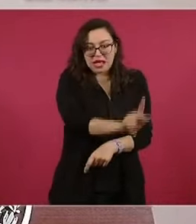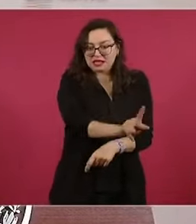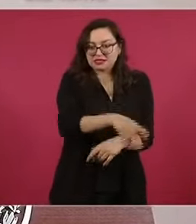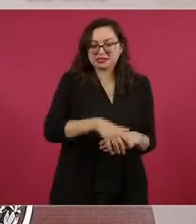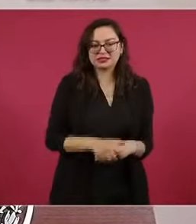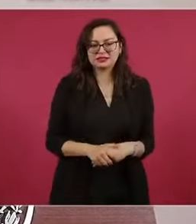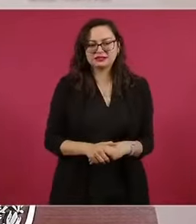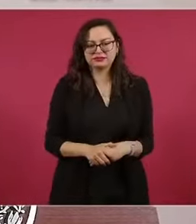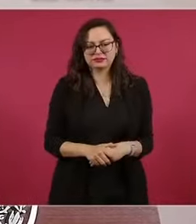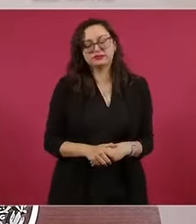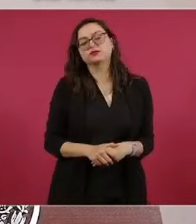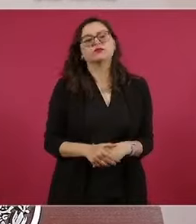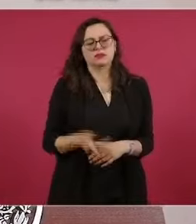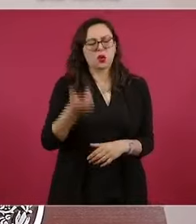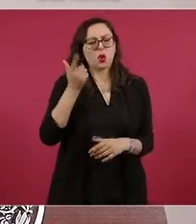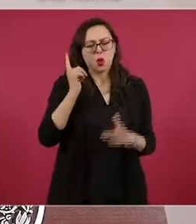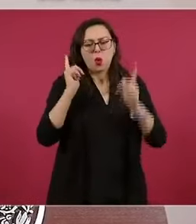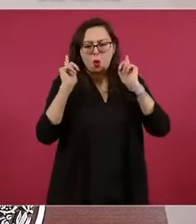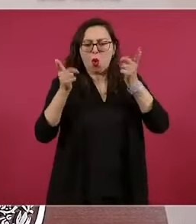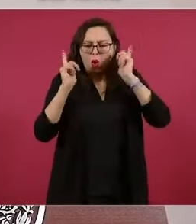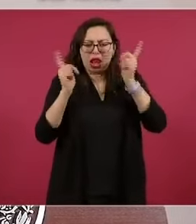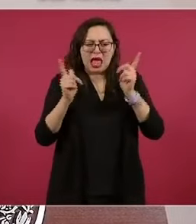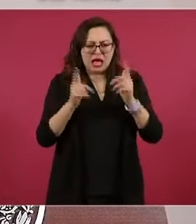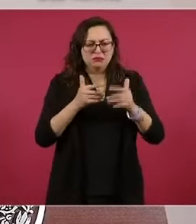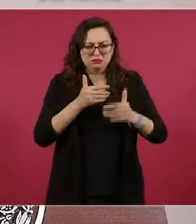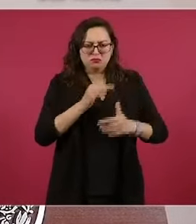Ojalá y tarden más con eso.